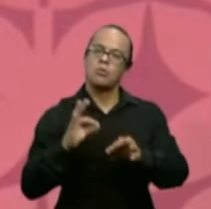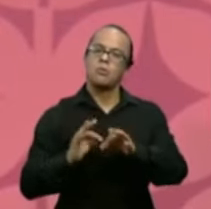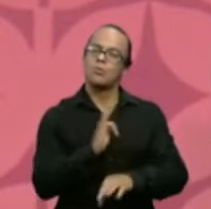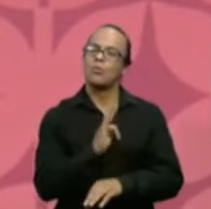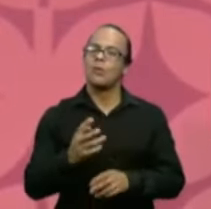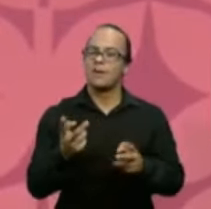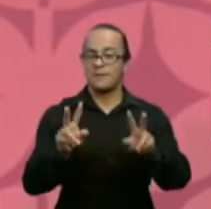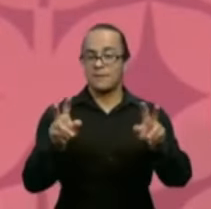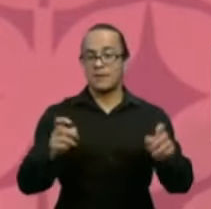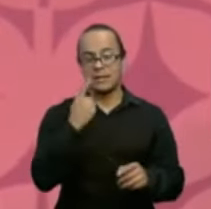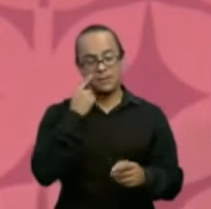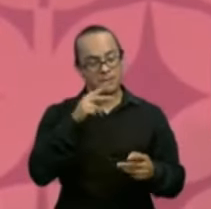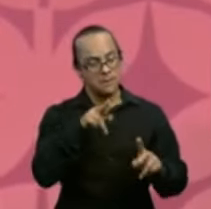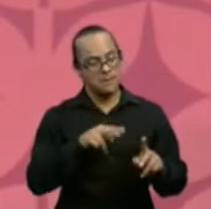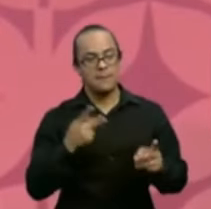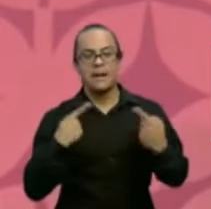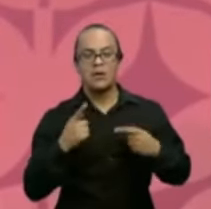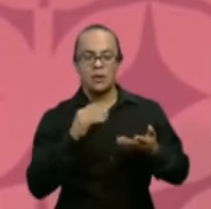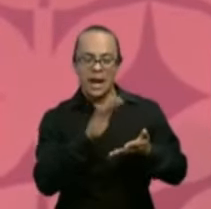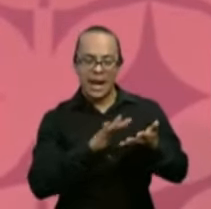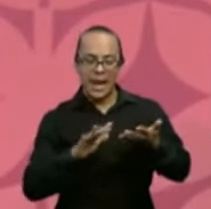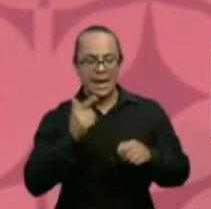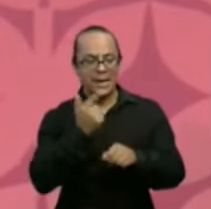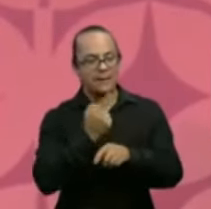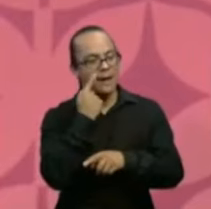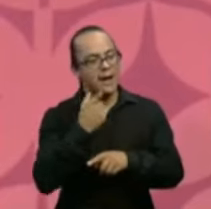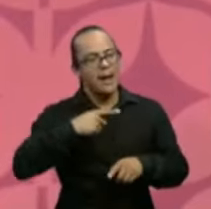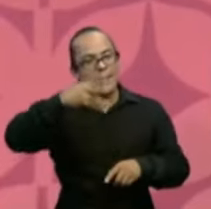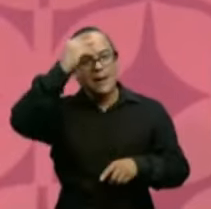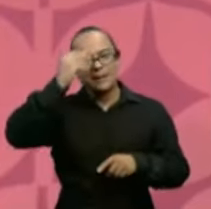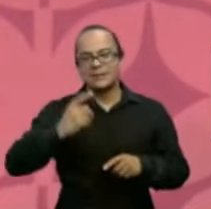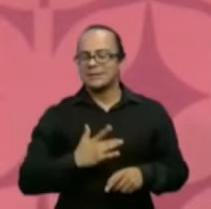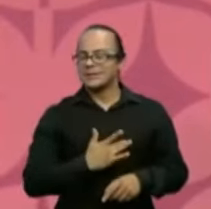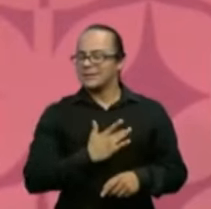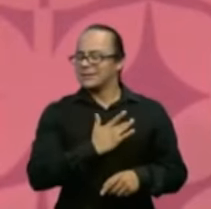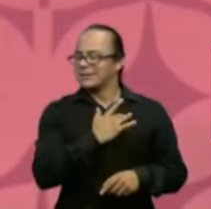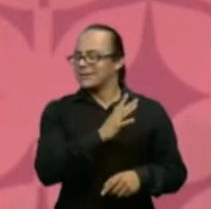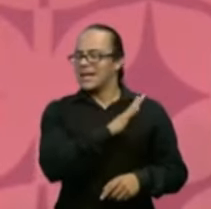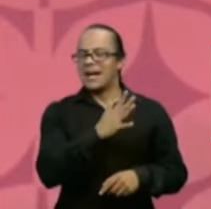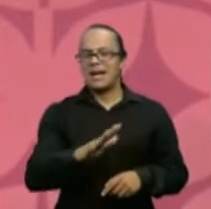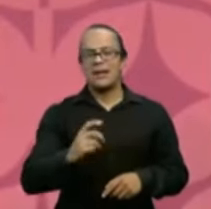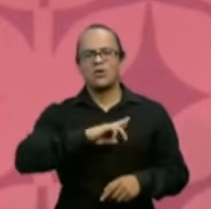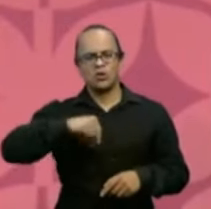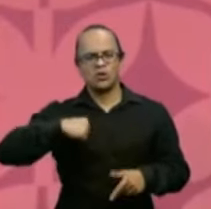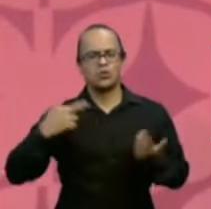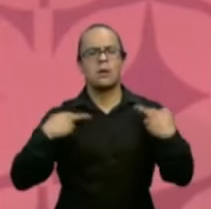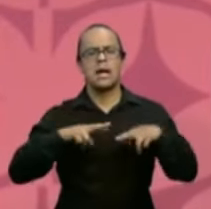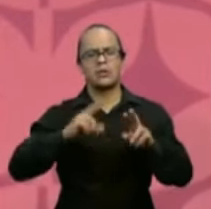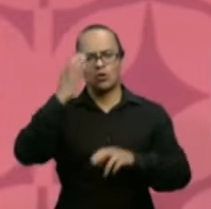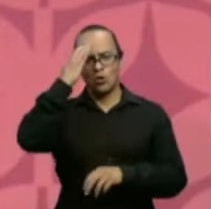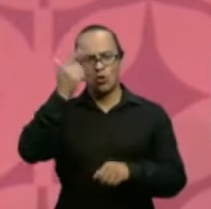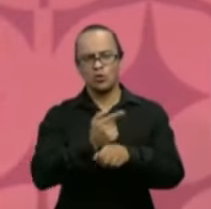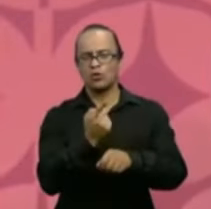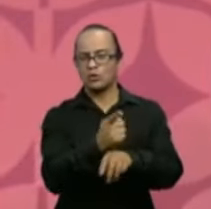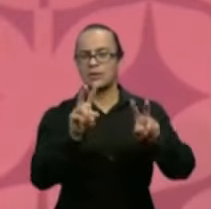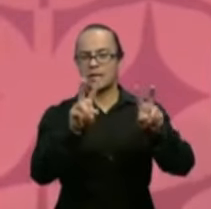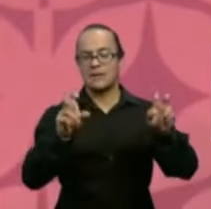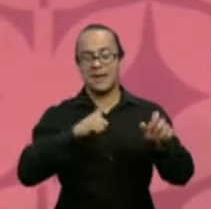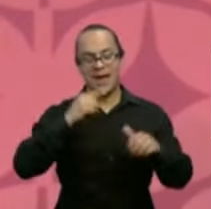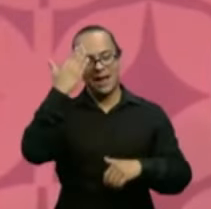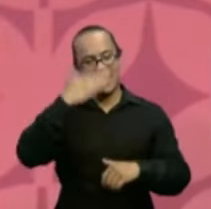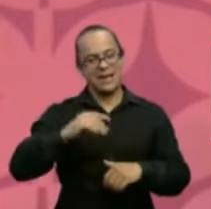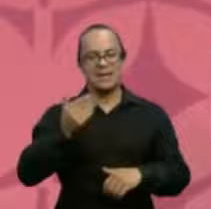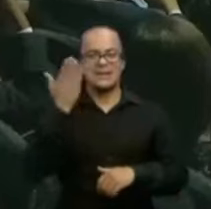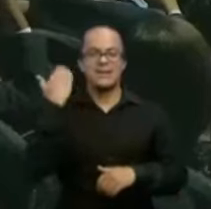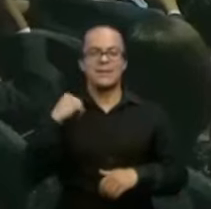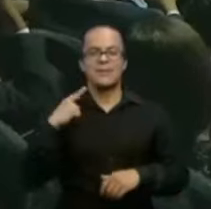Ver leer a una persona es maravilloso. Los que somos maestros y hemos vivido esa experiencia, la tenemos en nuestra mente y en nuestro